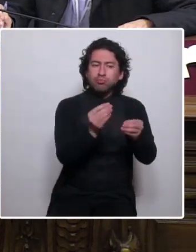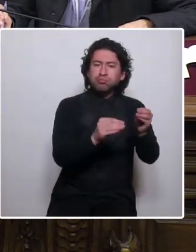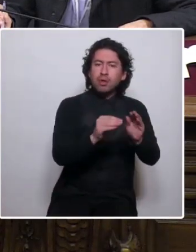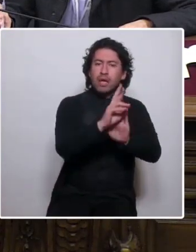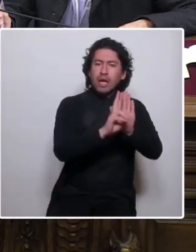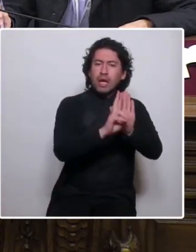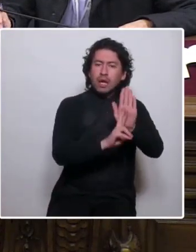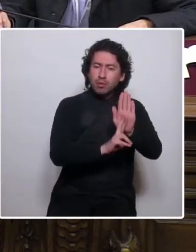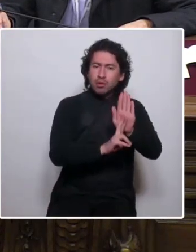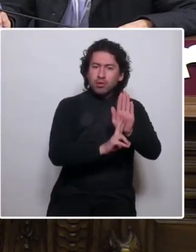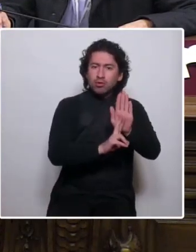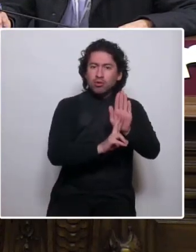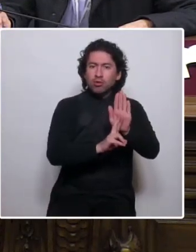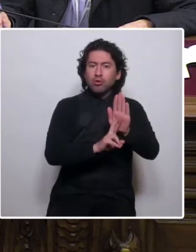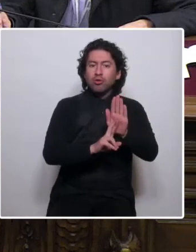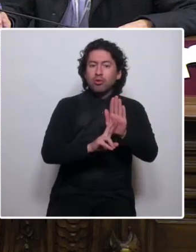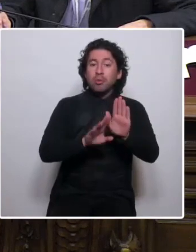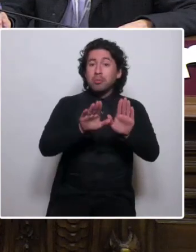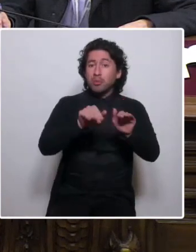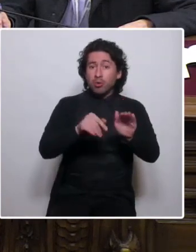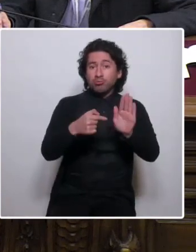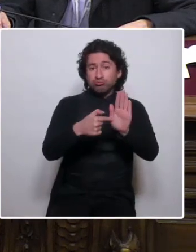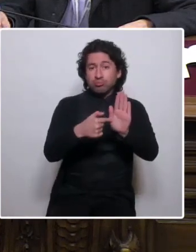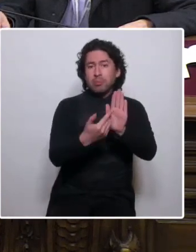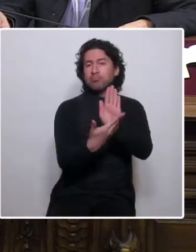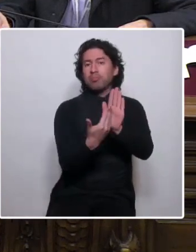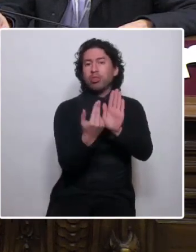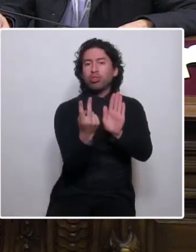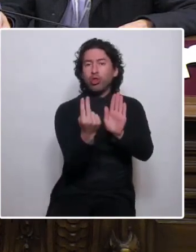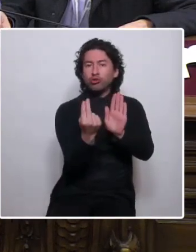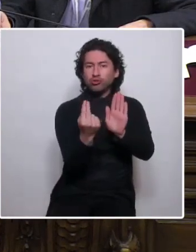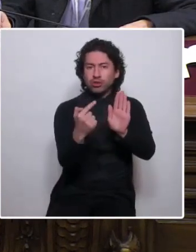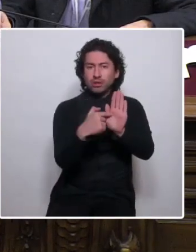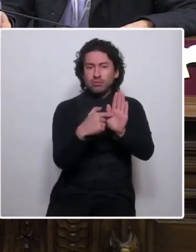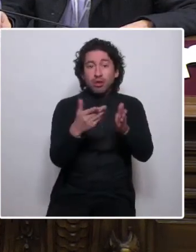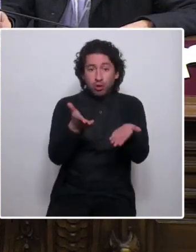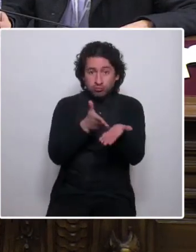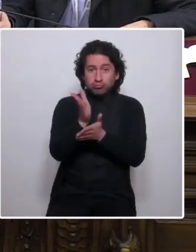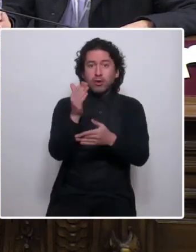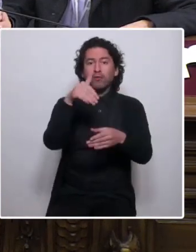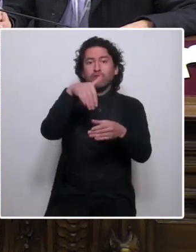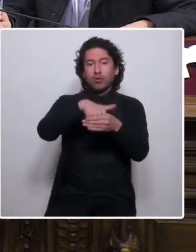figura en la página 12. Vamos a abrir la votación.